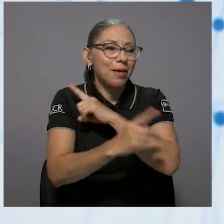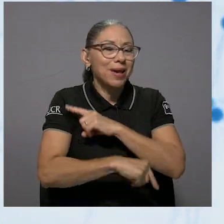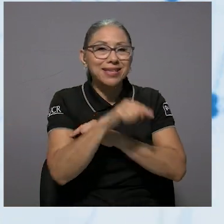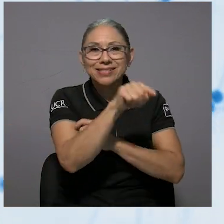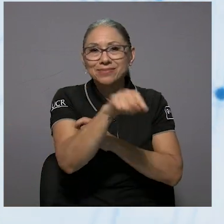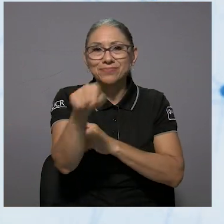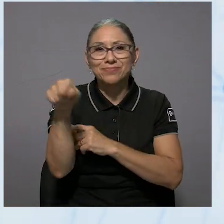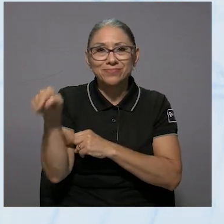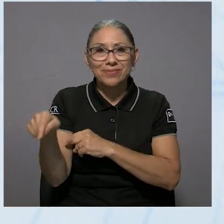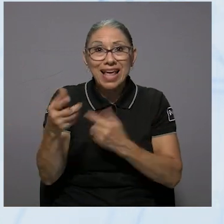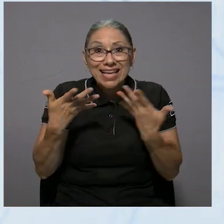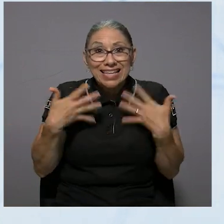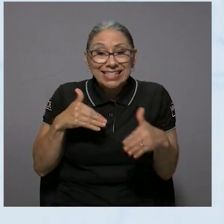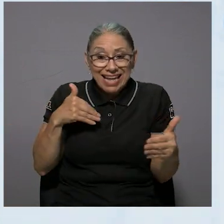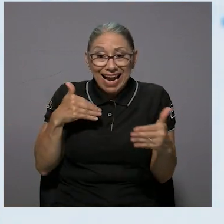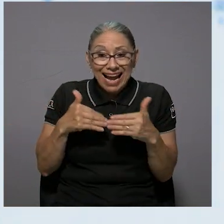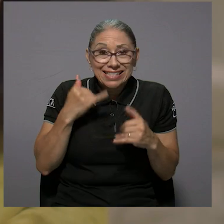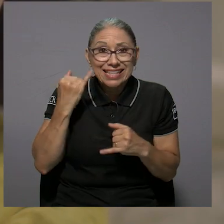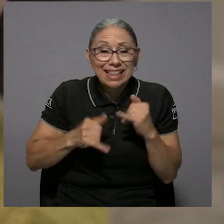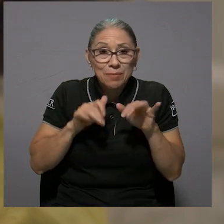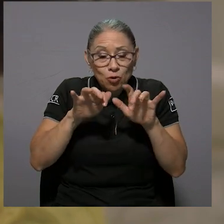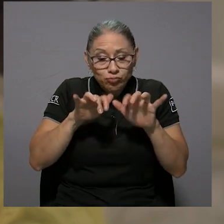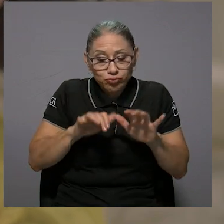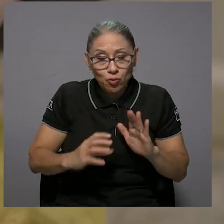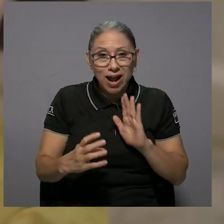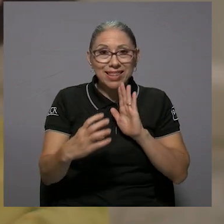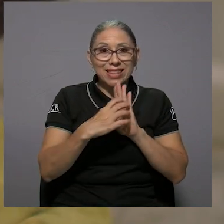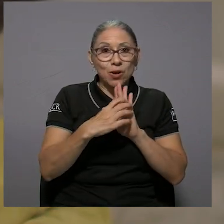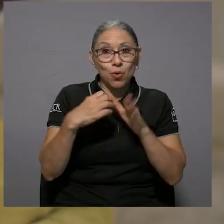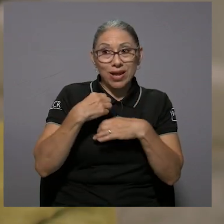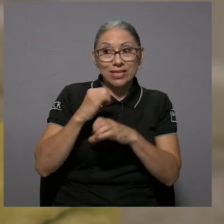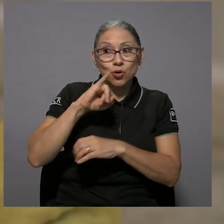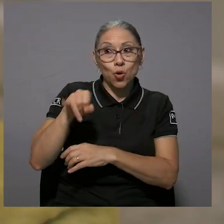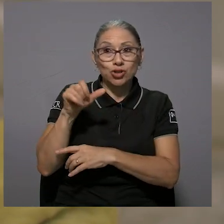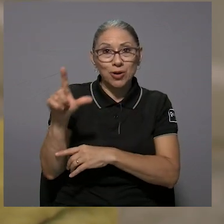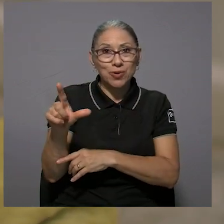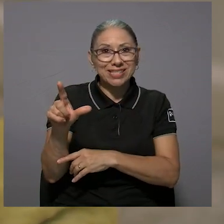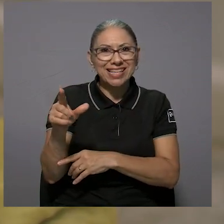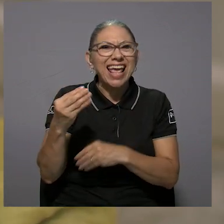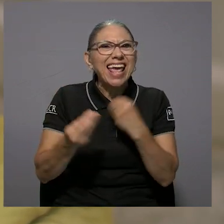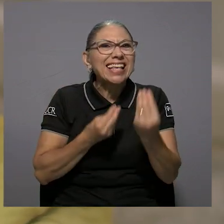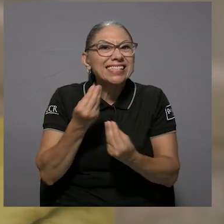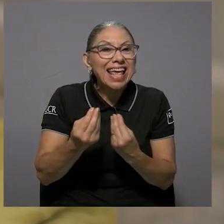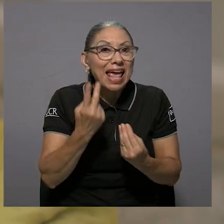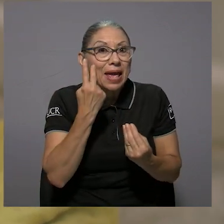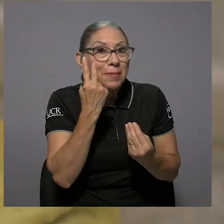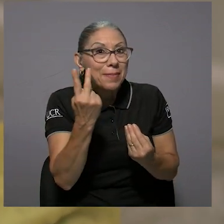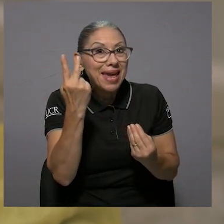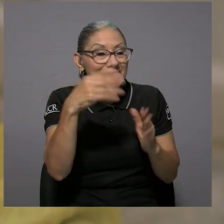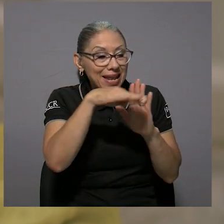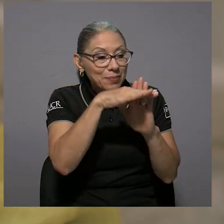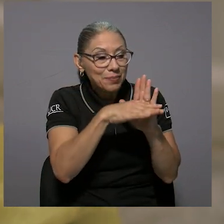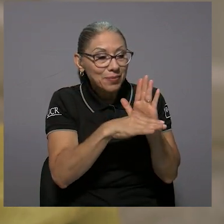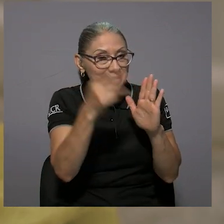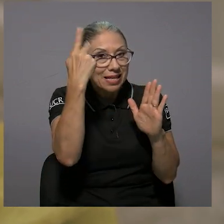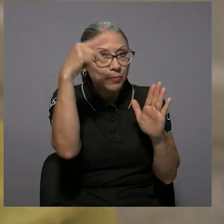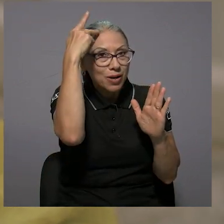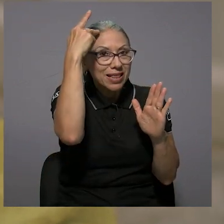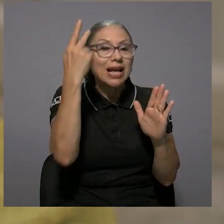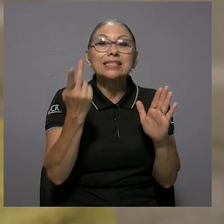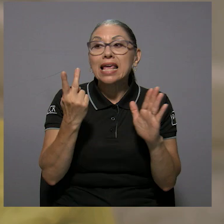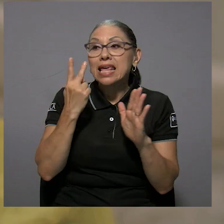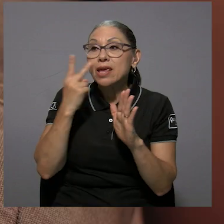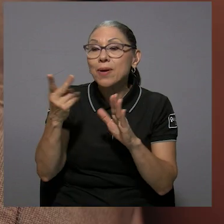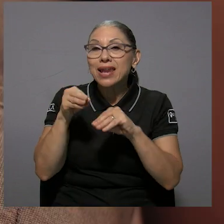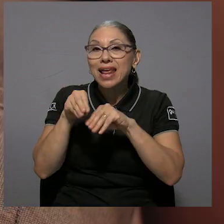que estamos haciendo con un artículo que ya casi se terminó, elaborado por José Luis, es ver estas políticas y ver cómo en las redes